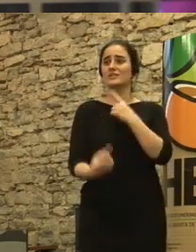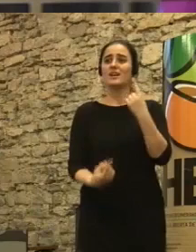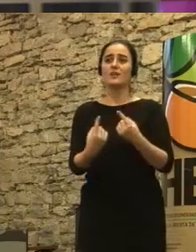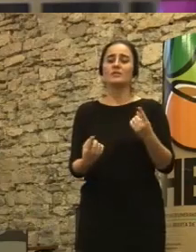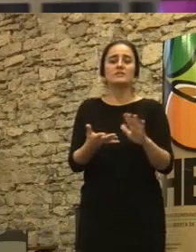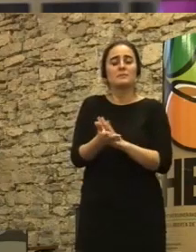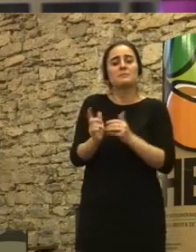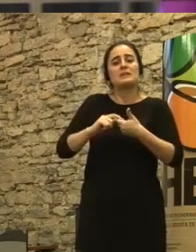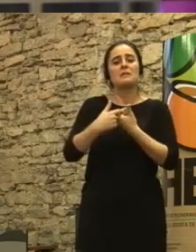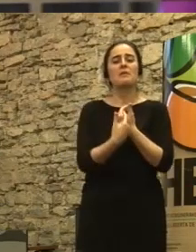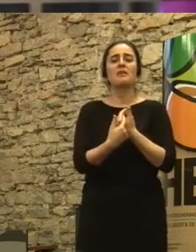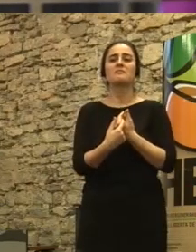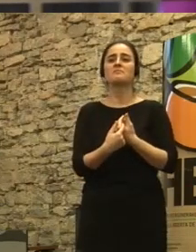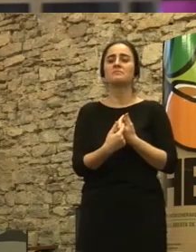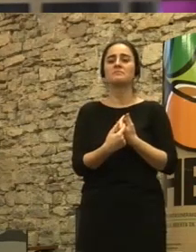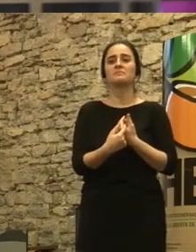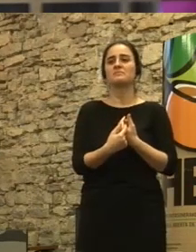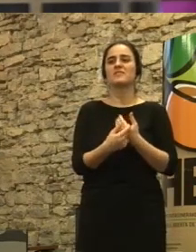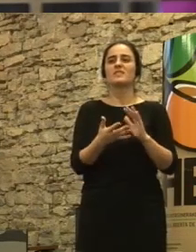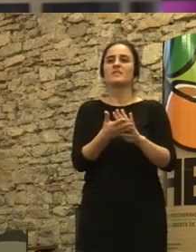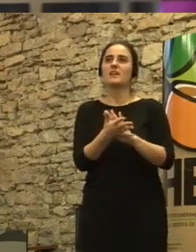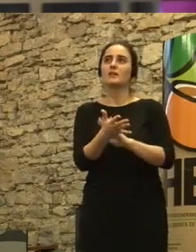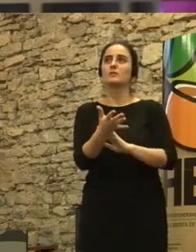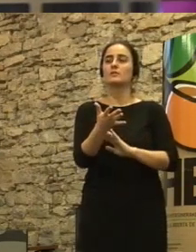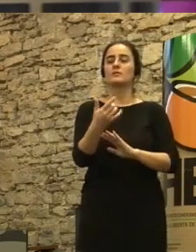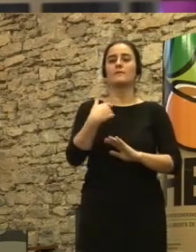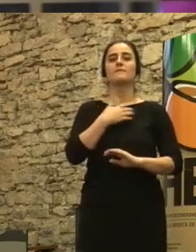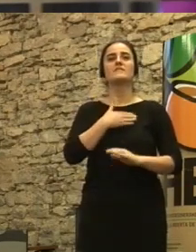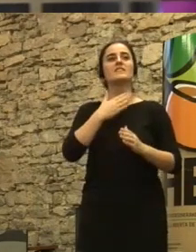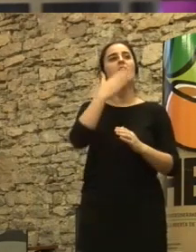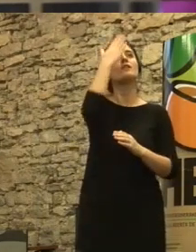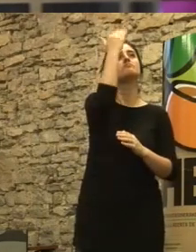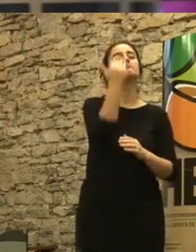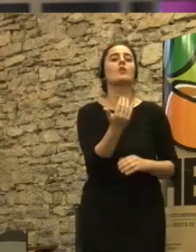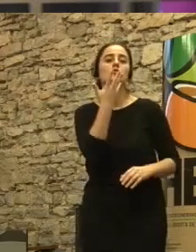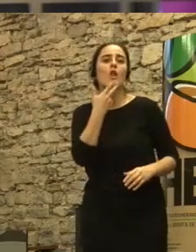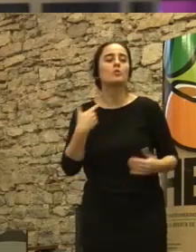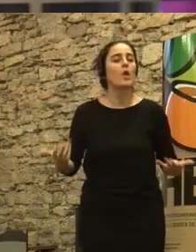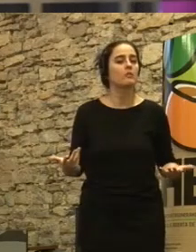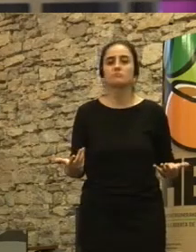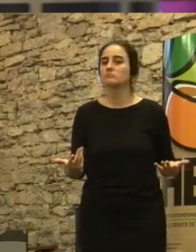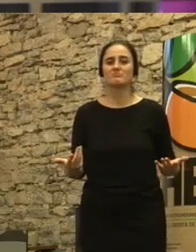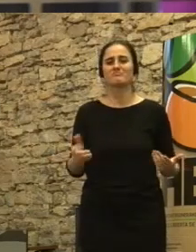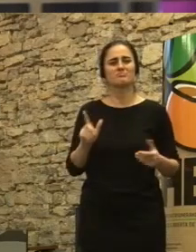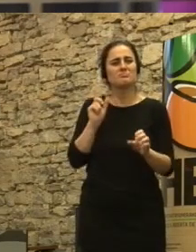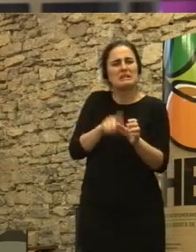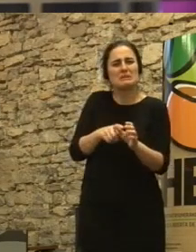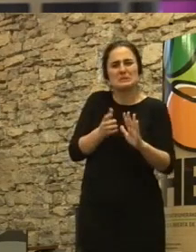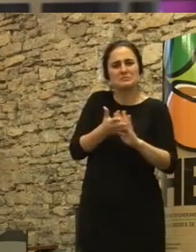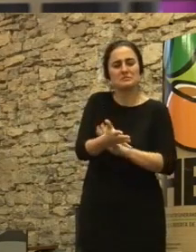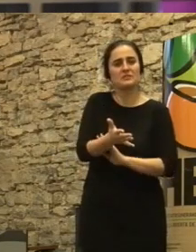consiste en que nos pregunten de qué color queremos la fachada. La participación consiste en que entre